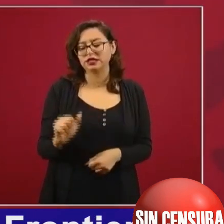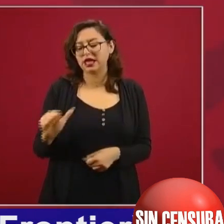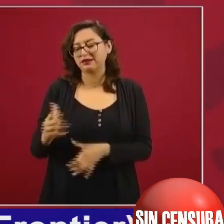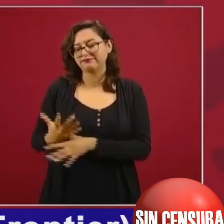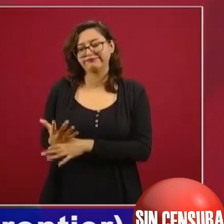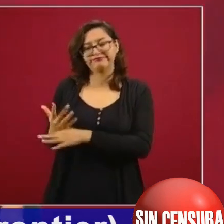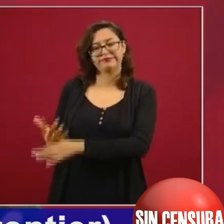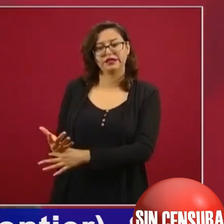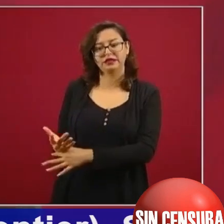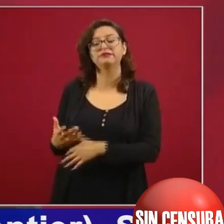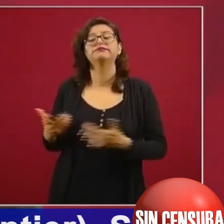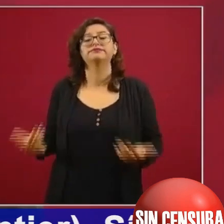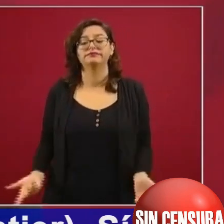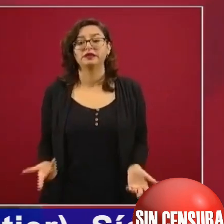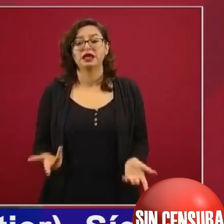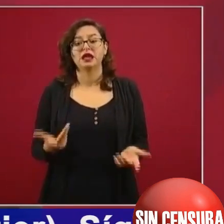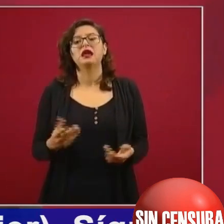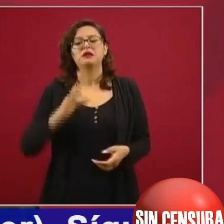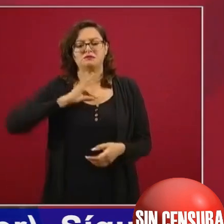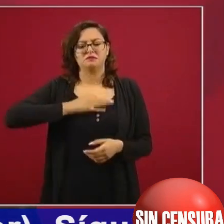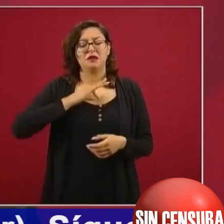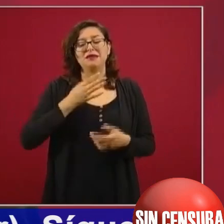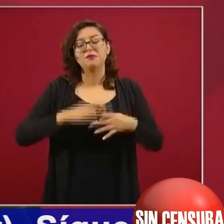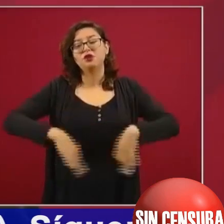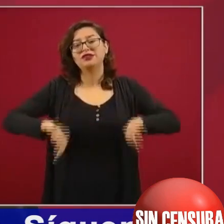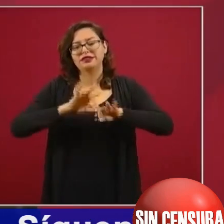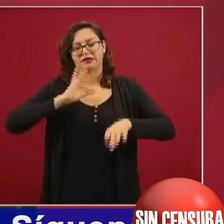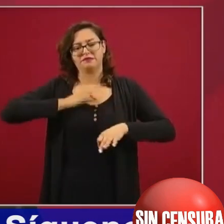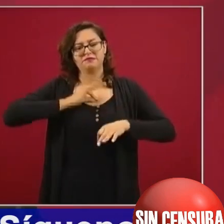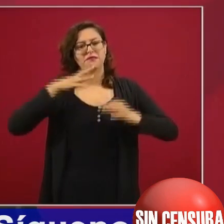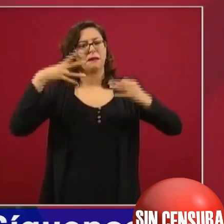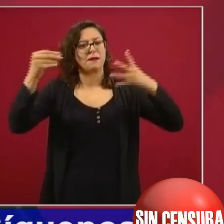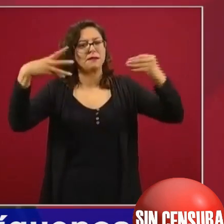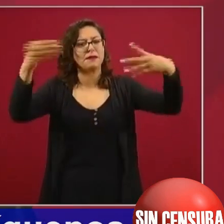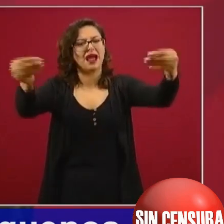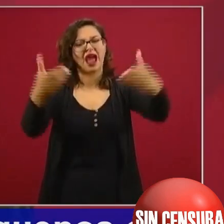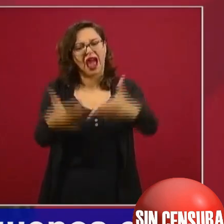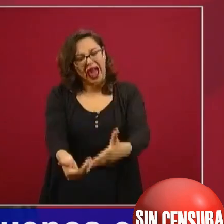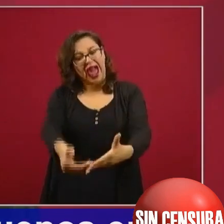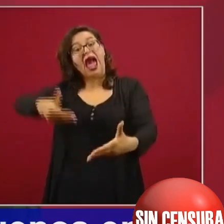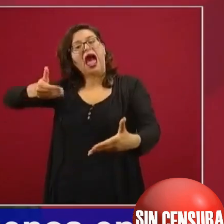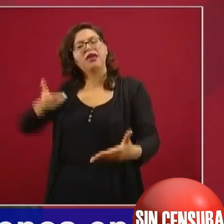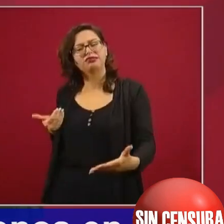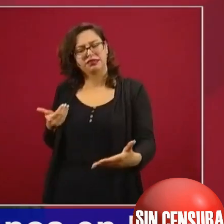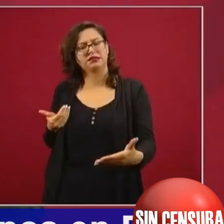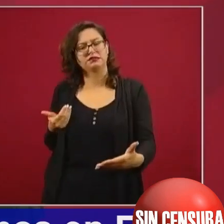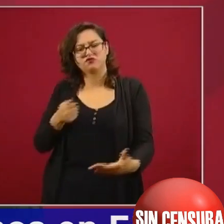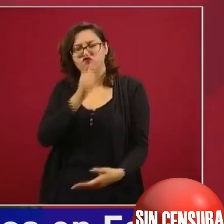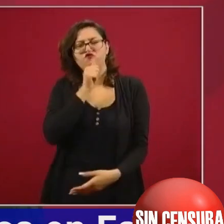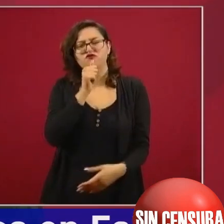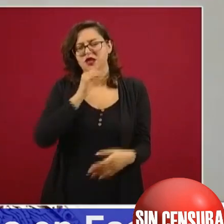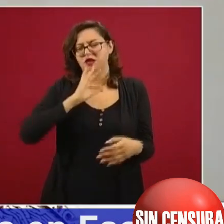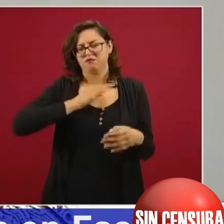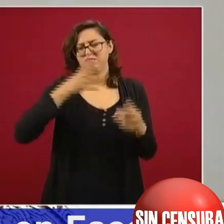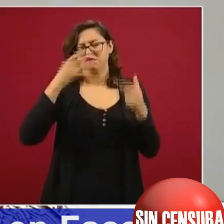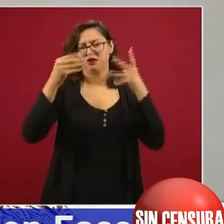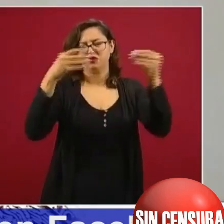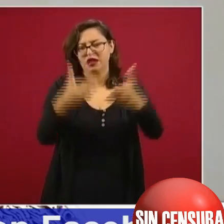nuestra población antes de este evento agudo. Y es muy notorio que la mitad de la mortalidad en